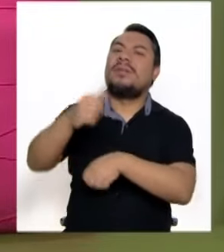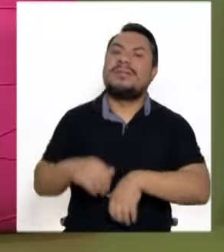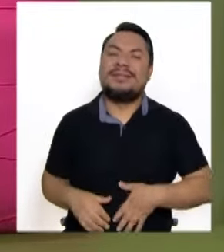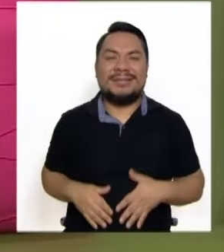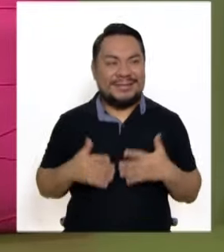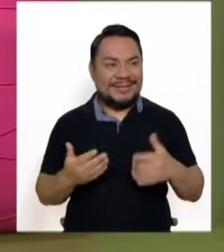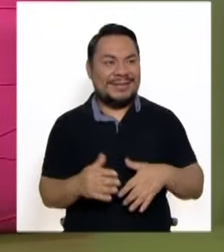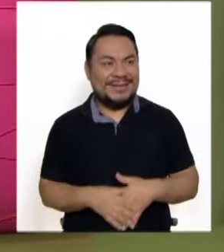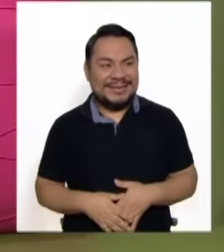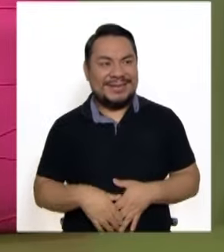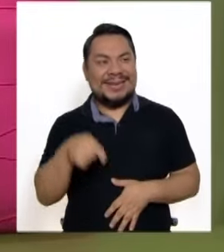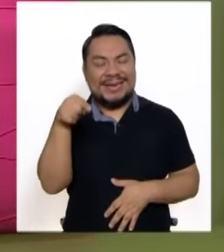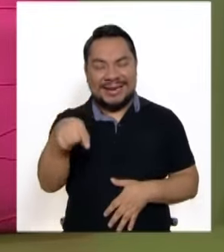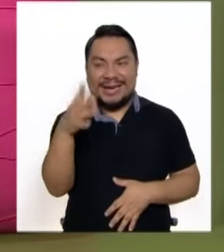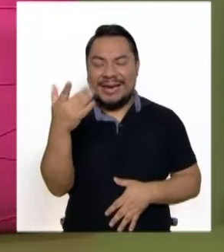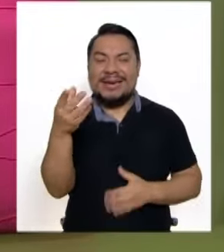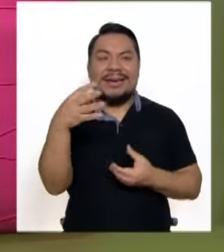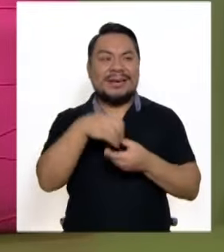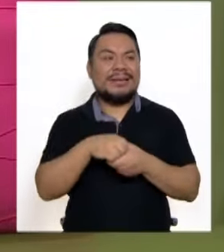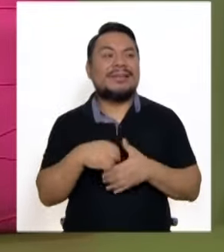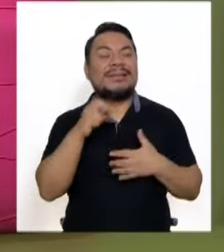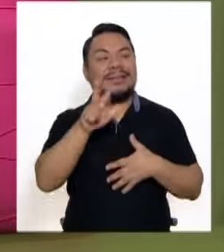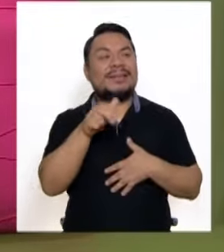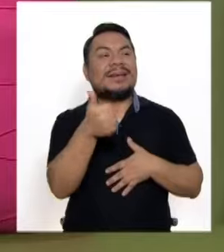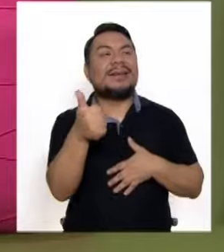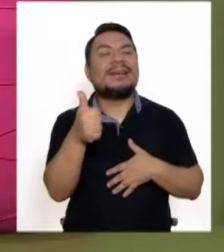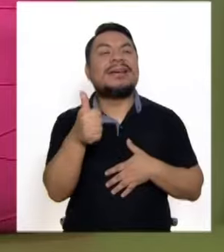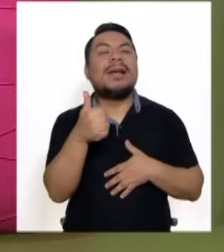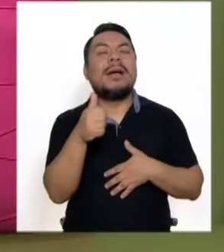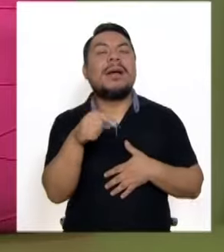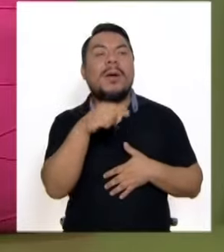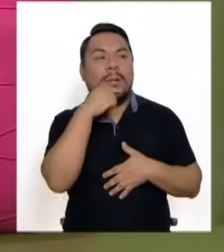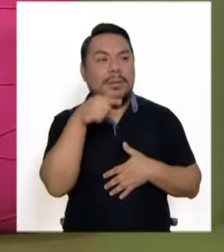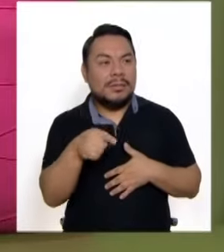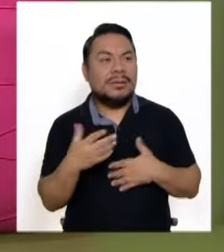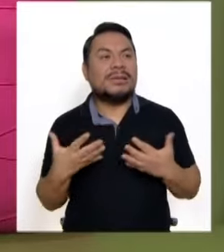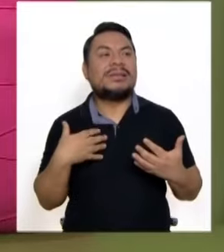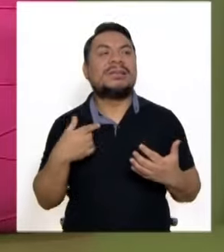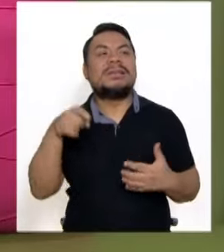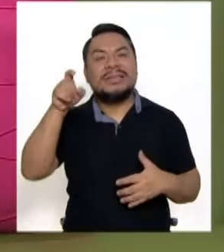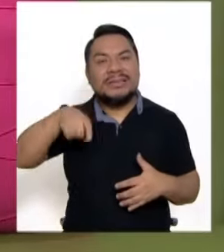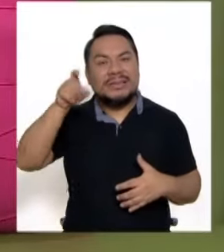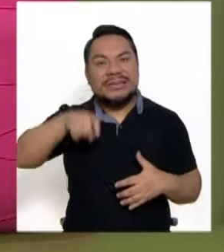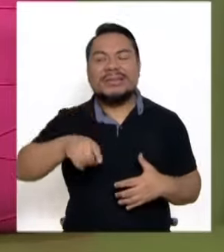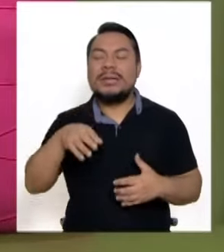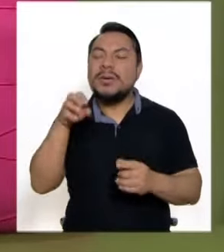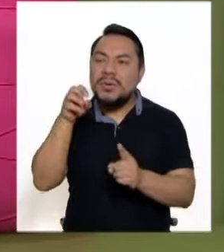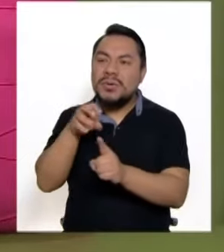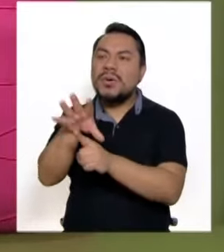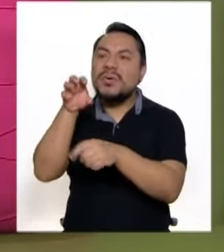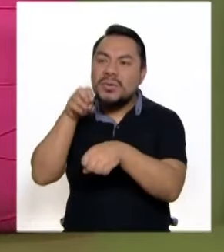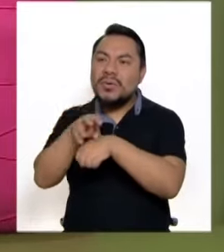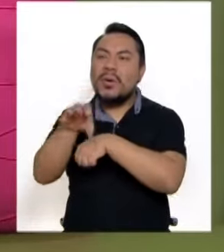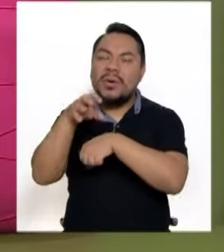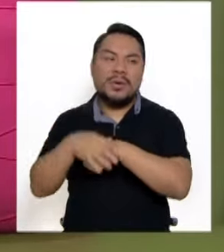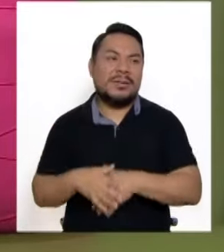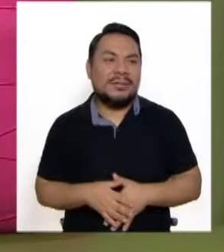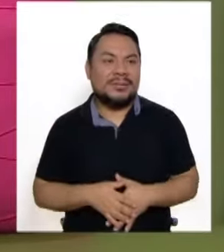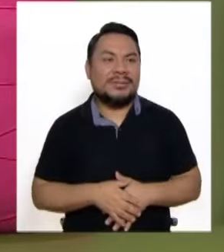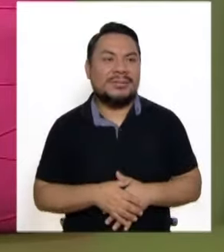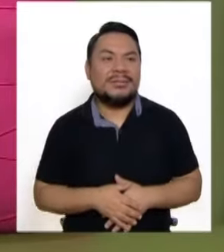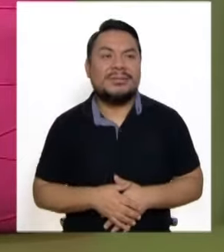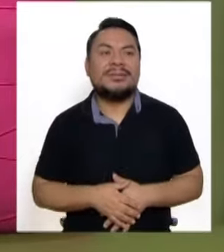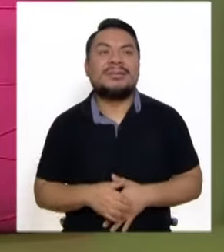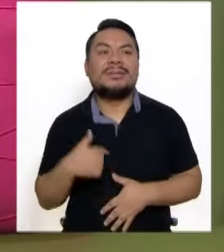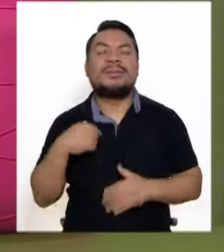Nicolás, estás en el grupo de 3 de cada 10 mujeres que necesita a gritos tratamiento. Sí. Claro, porque psicológico también. Totalmente. ¿Tengo que ir